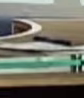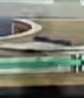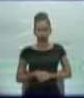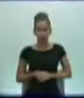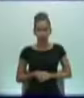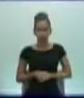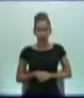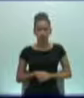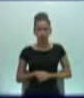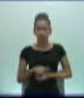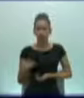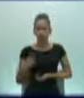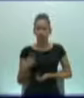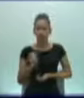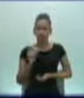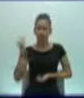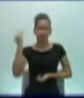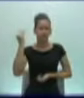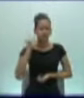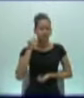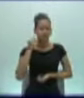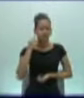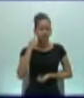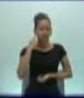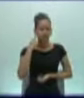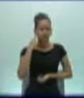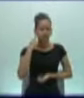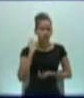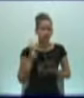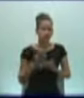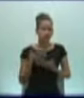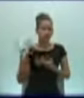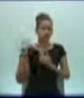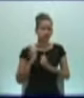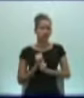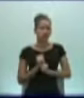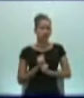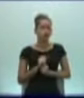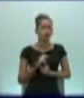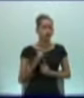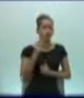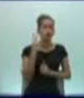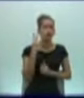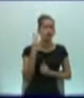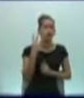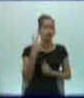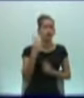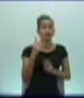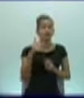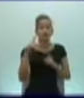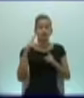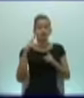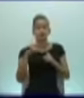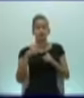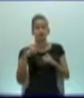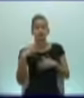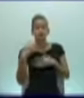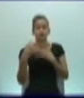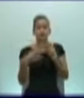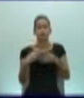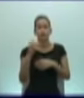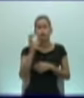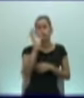Como ustedes conocen, porque lo vimos en la misión anterior, existen 3 tipos de problemas típicos de tanto por ciento. Vamos a